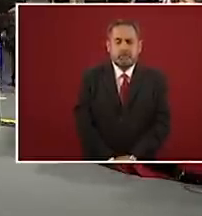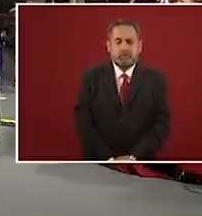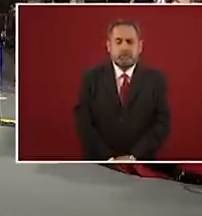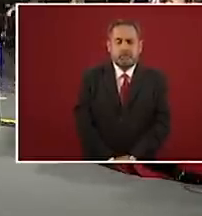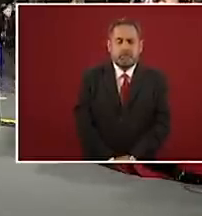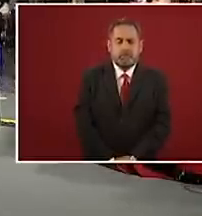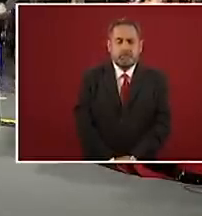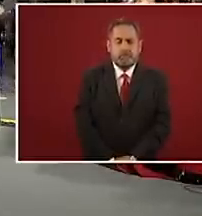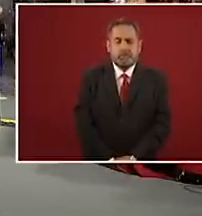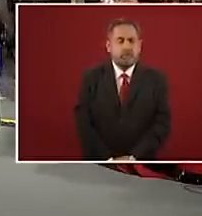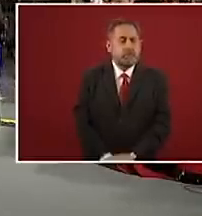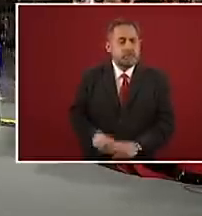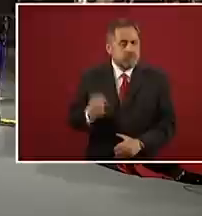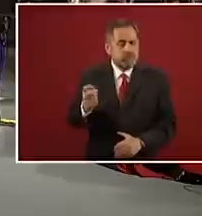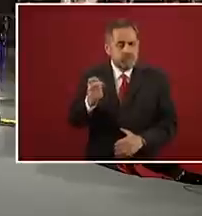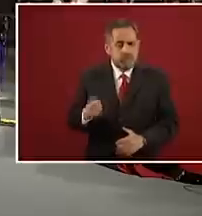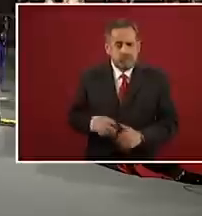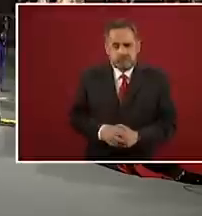Por eso